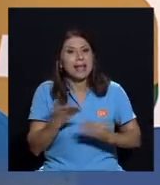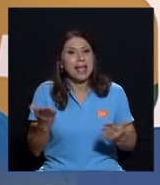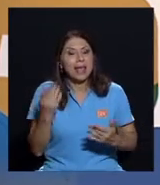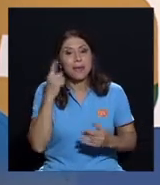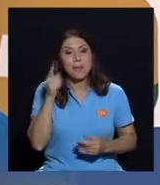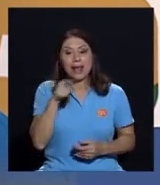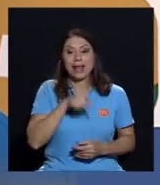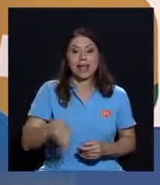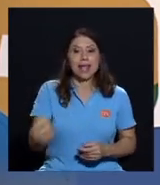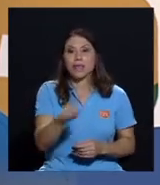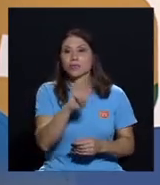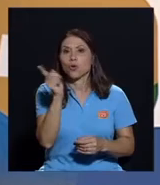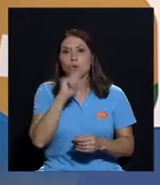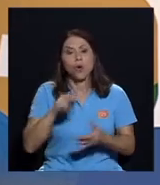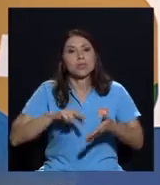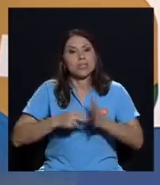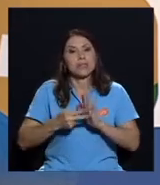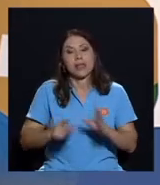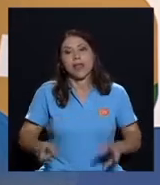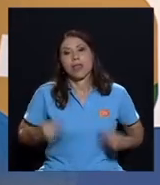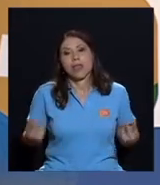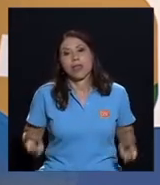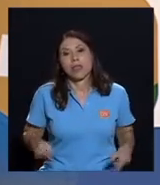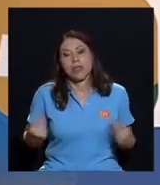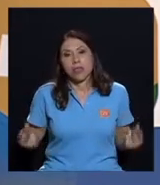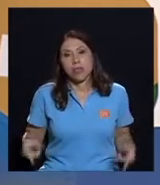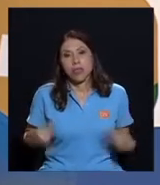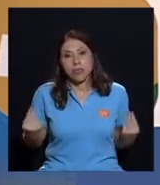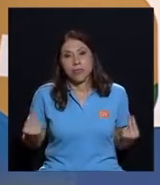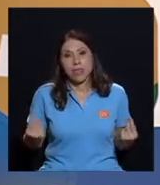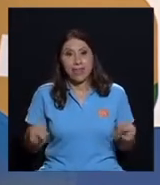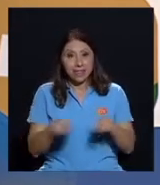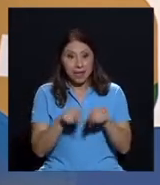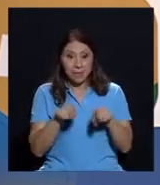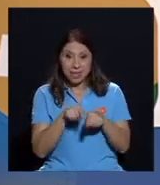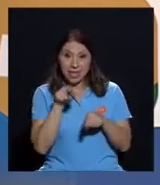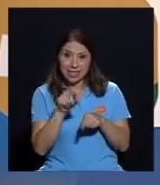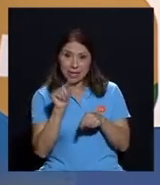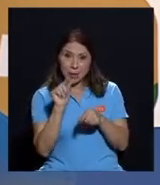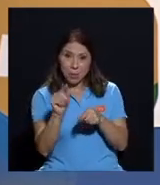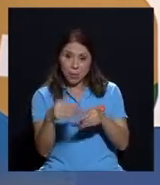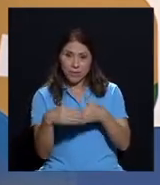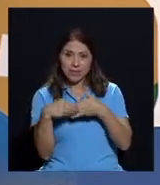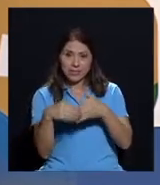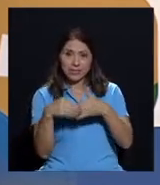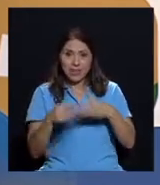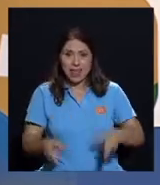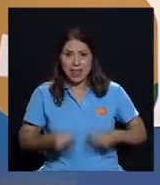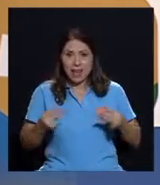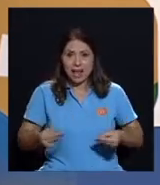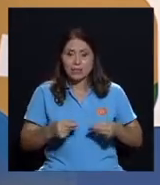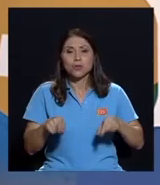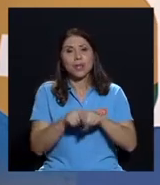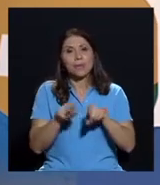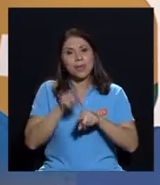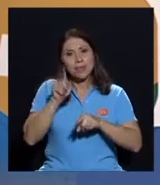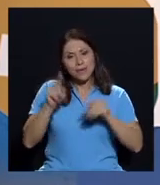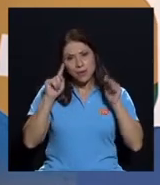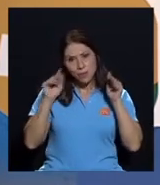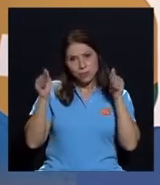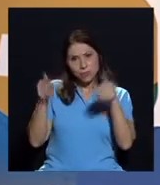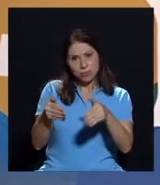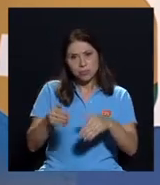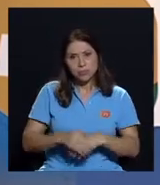automáticos del gasto hay otras cosas dentro de esa inflexibilidad del gasto que tenemos que abordar que tiene que hacer si reducir al